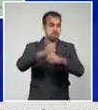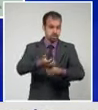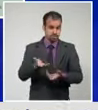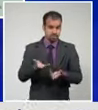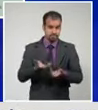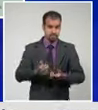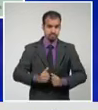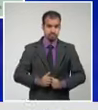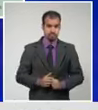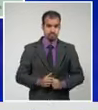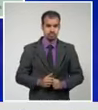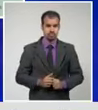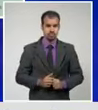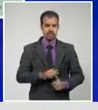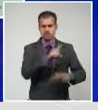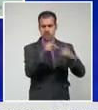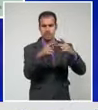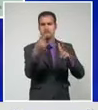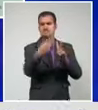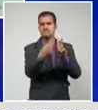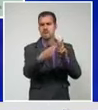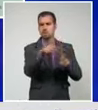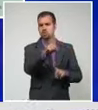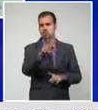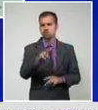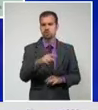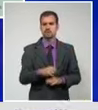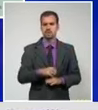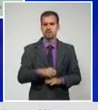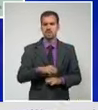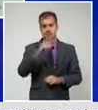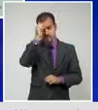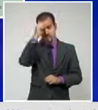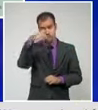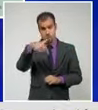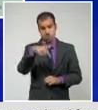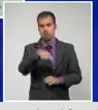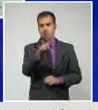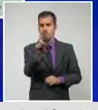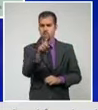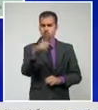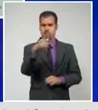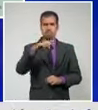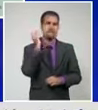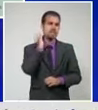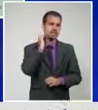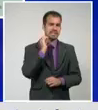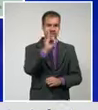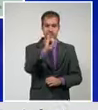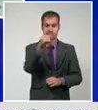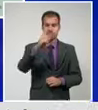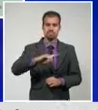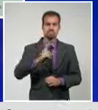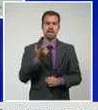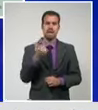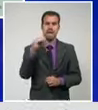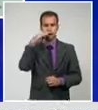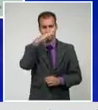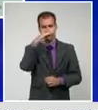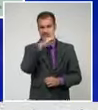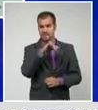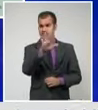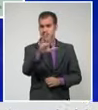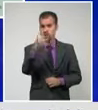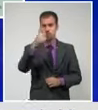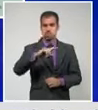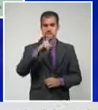12, en Jiguaní con 11, en Manzanillo 6, en Guisa 5, en Niquero 4,